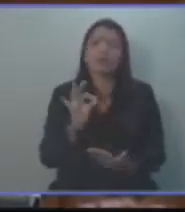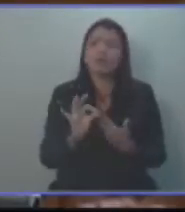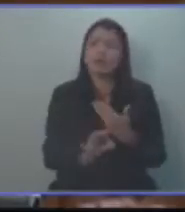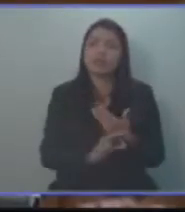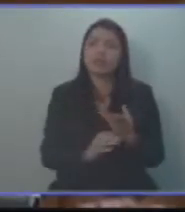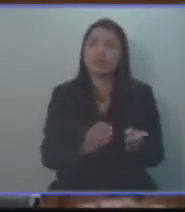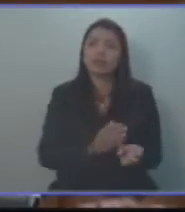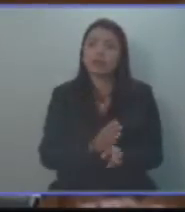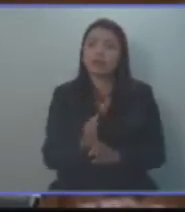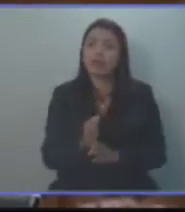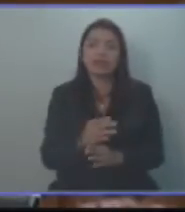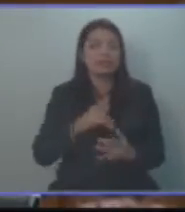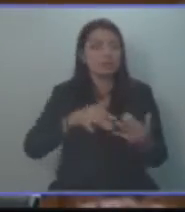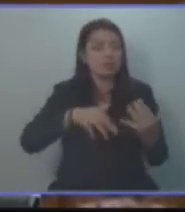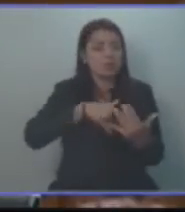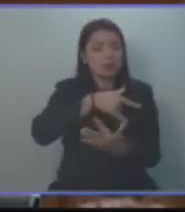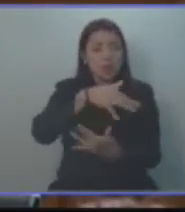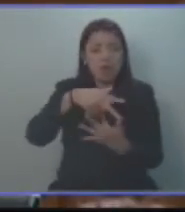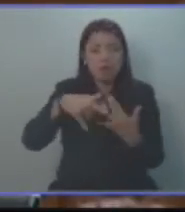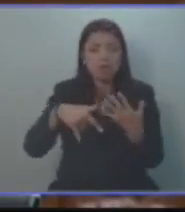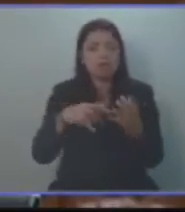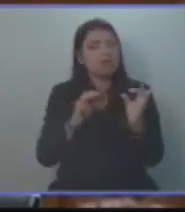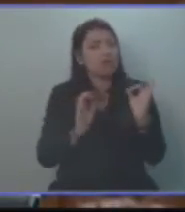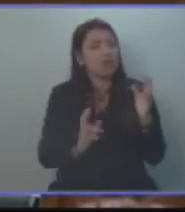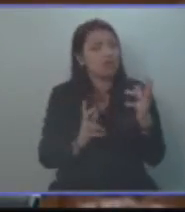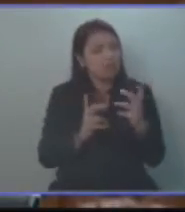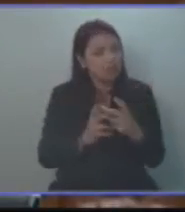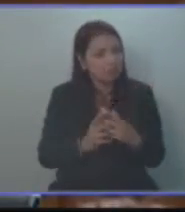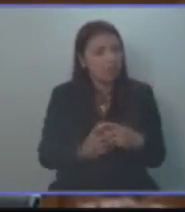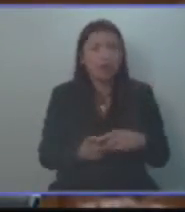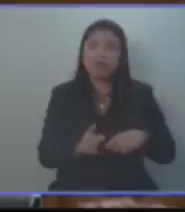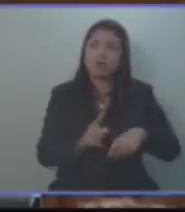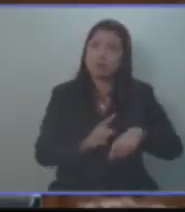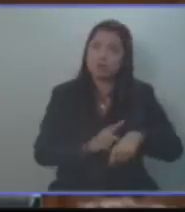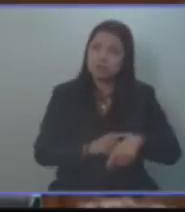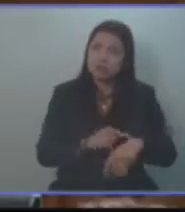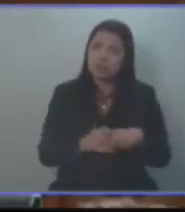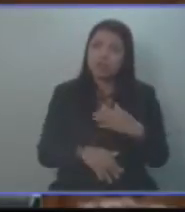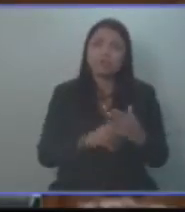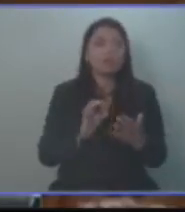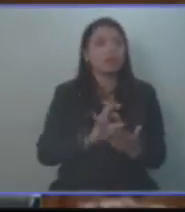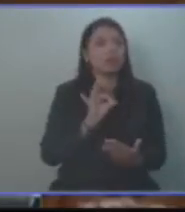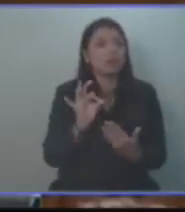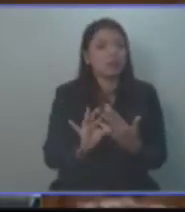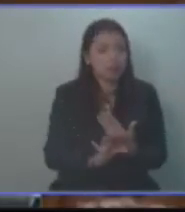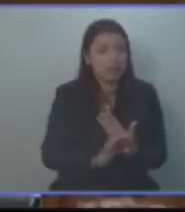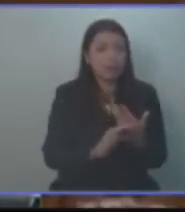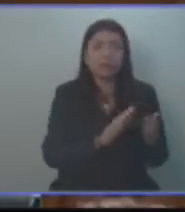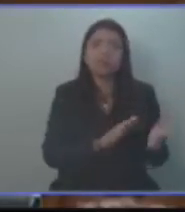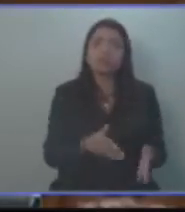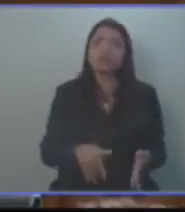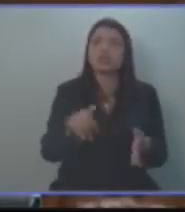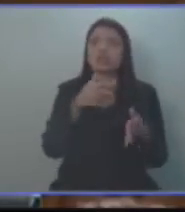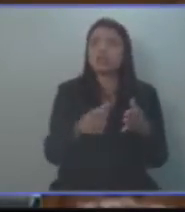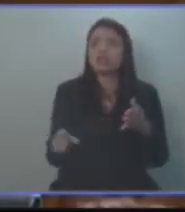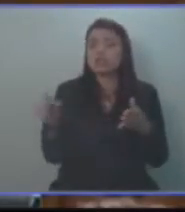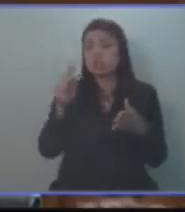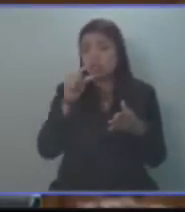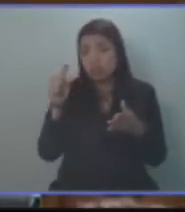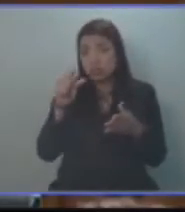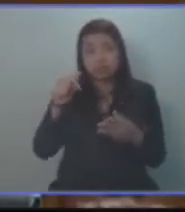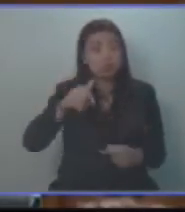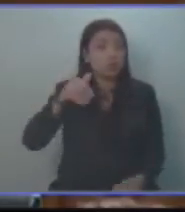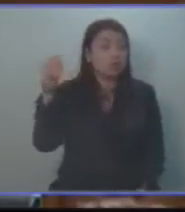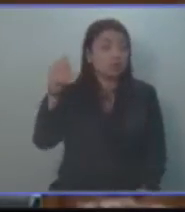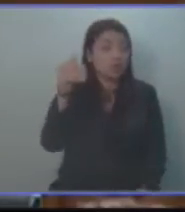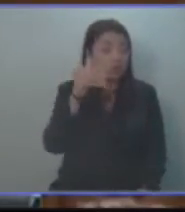se desarrolle en un ambiente adecuado y en los tiempos señalados en la programación académica de las instituciones de